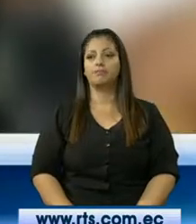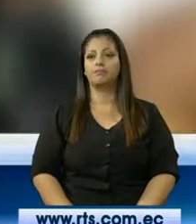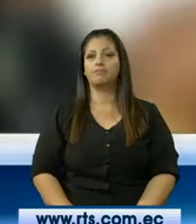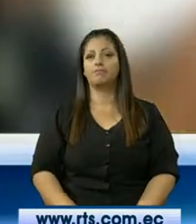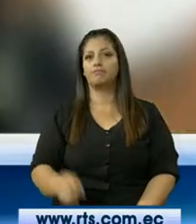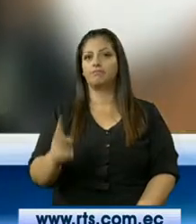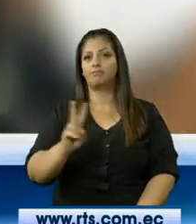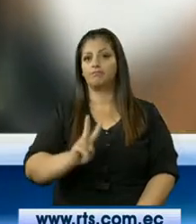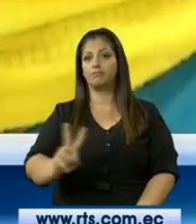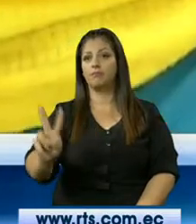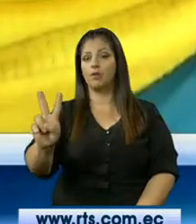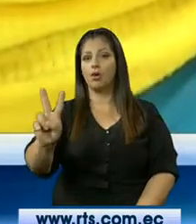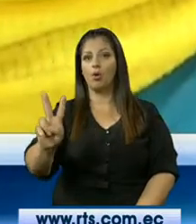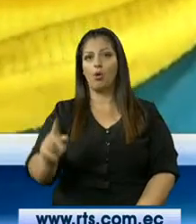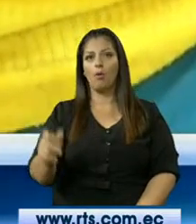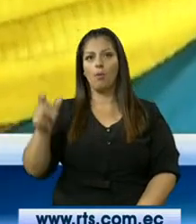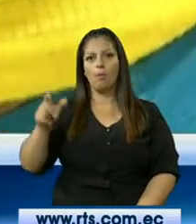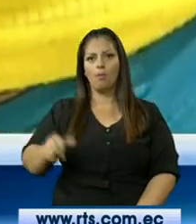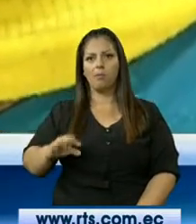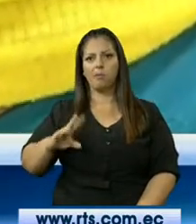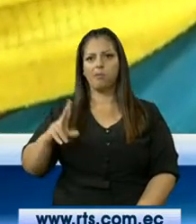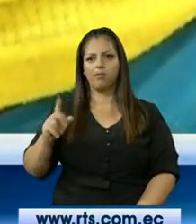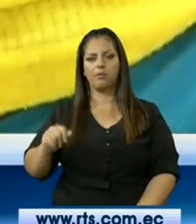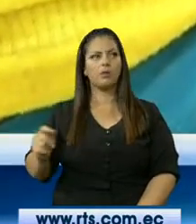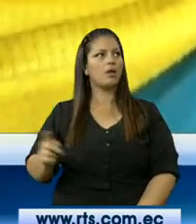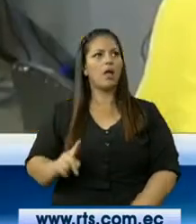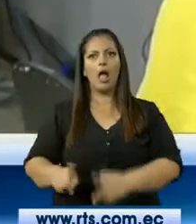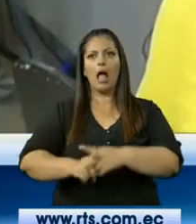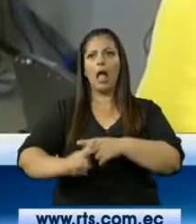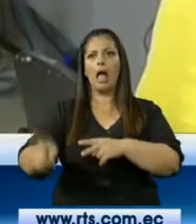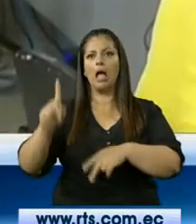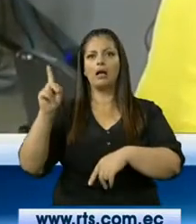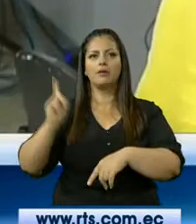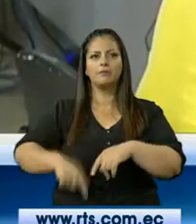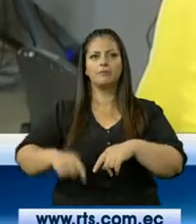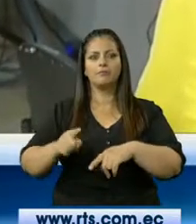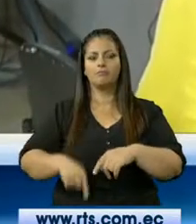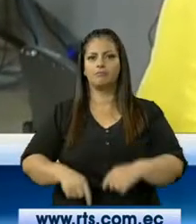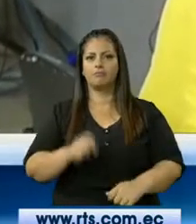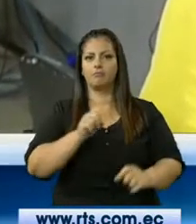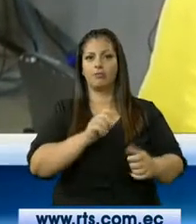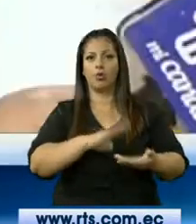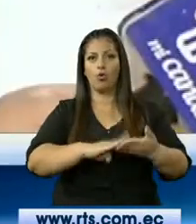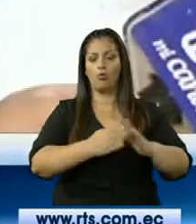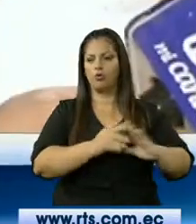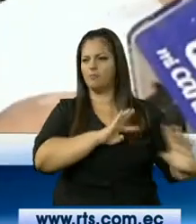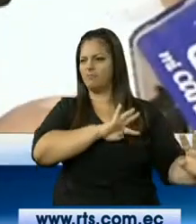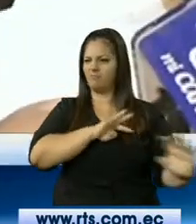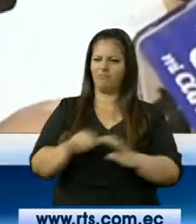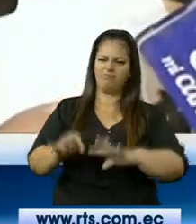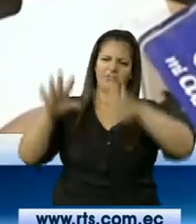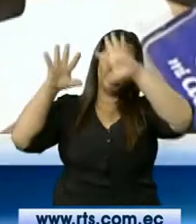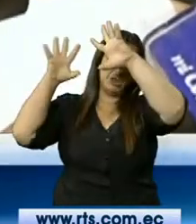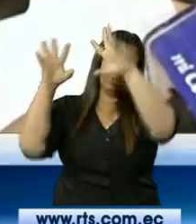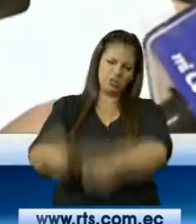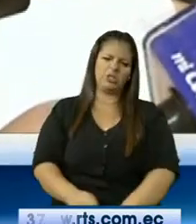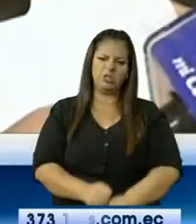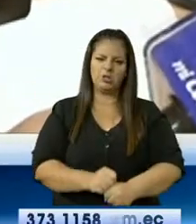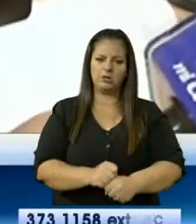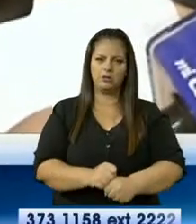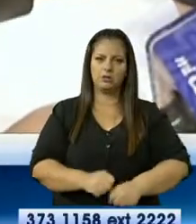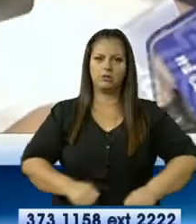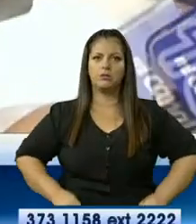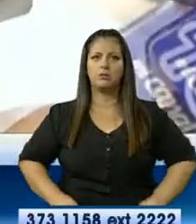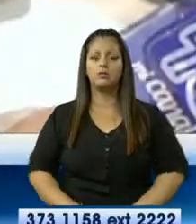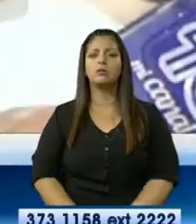abandonado a uno de ellos, personaje que no logró escapar a la ira de la comunidad. Entonces el otro se subió en el carro y lo dejaron al man